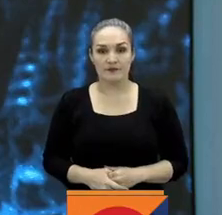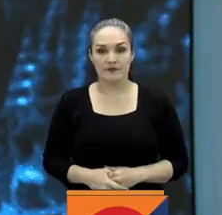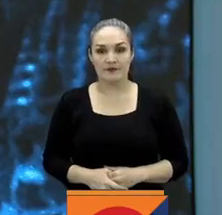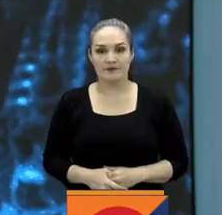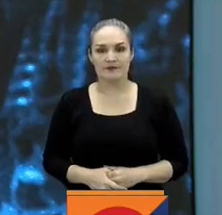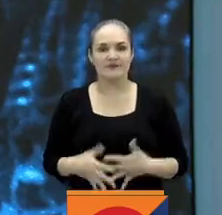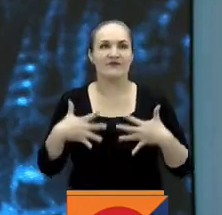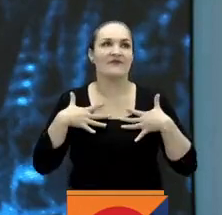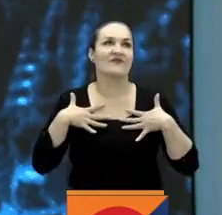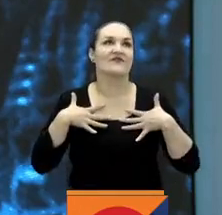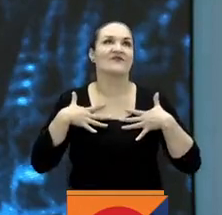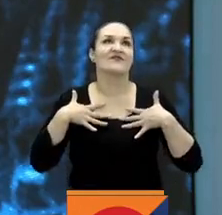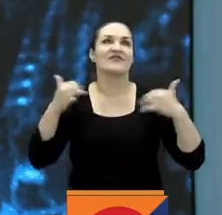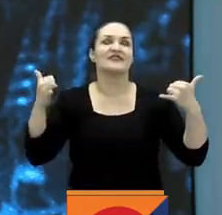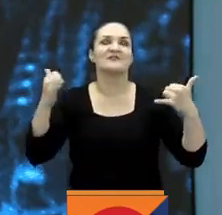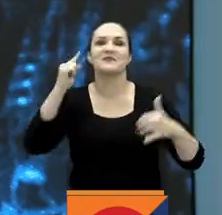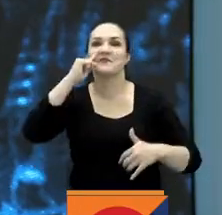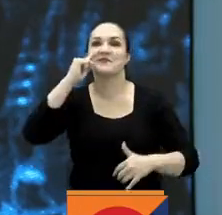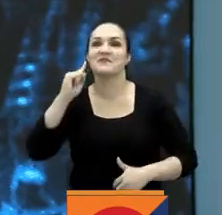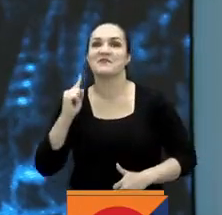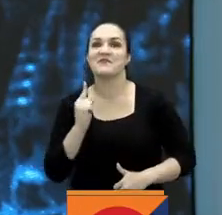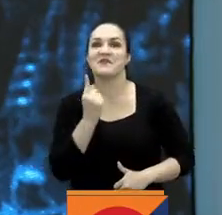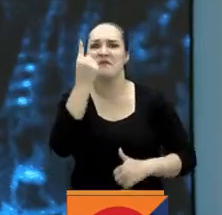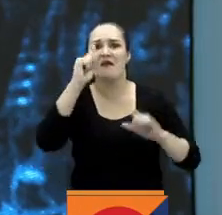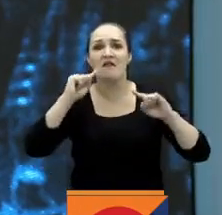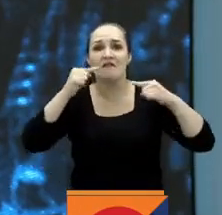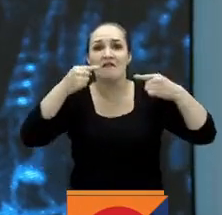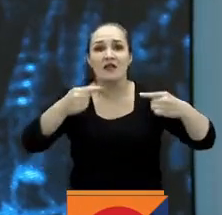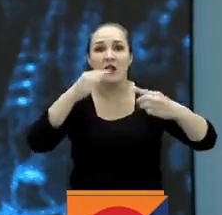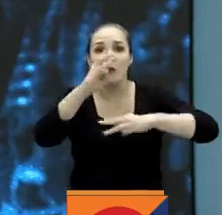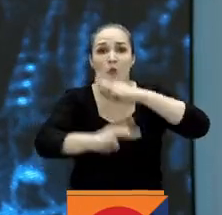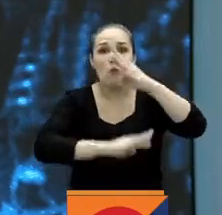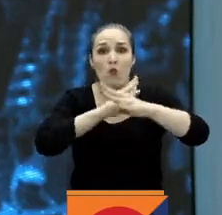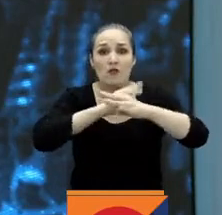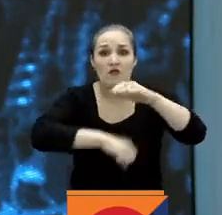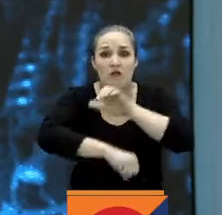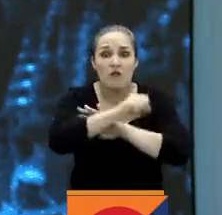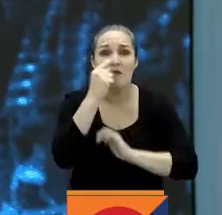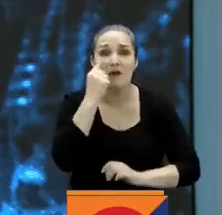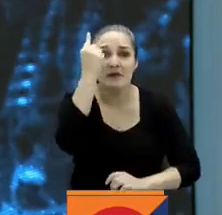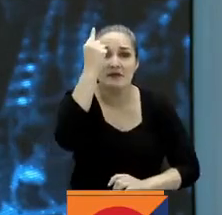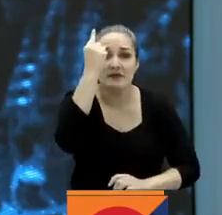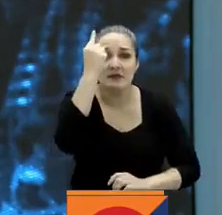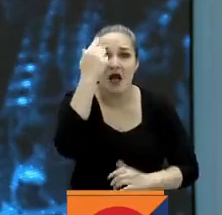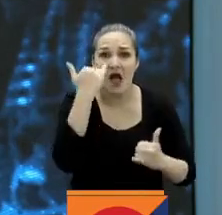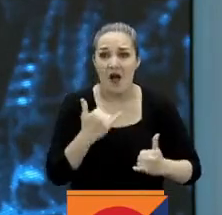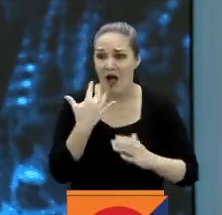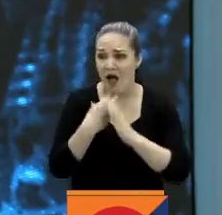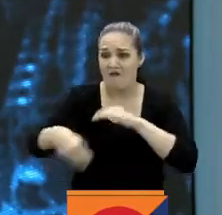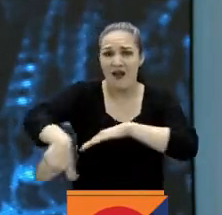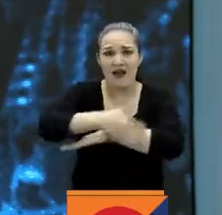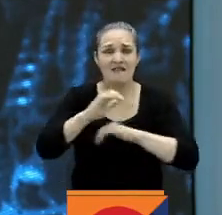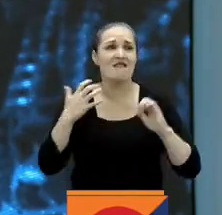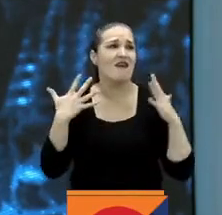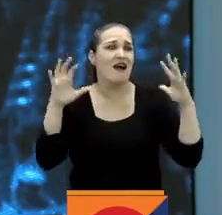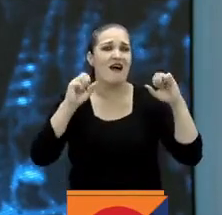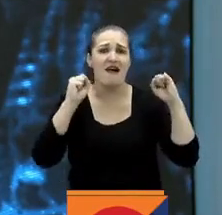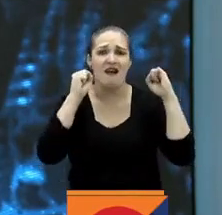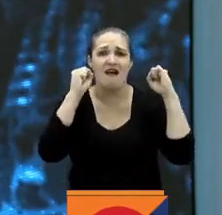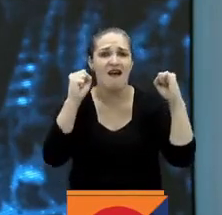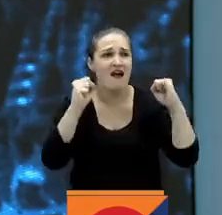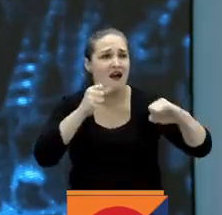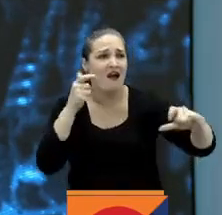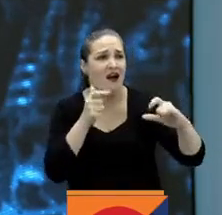La alegría de estar por primera vez en la final de un mundial de fútbol se trasladó a las calles, en donde los colombianos vibraron con cada una